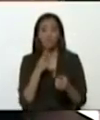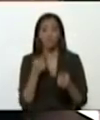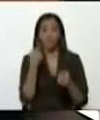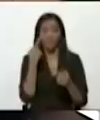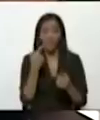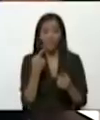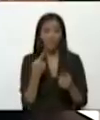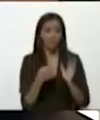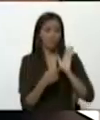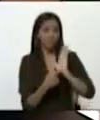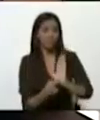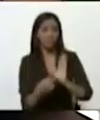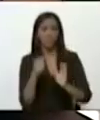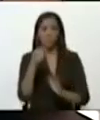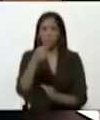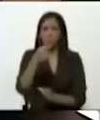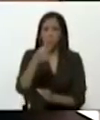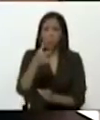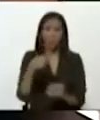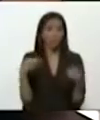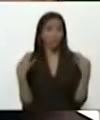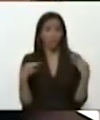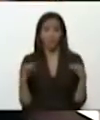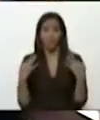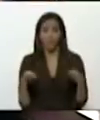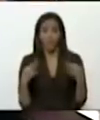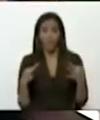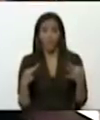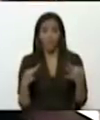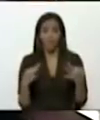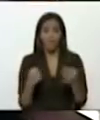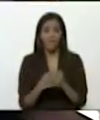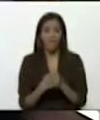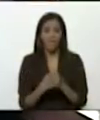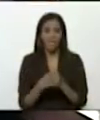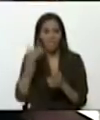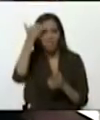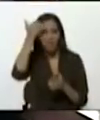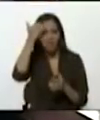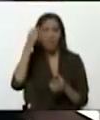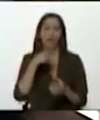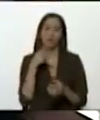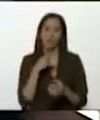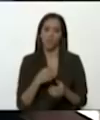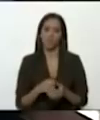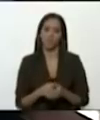poco normales y psicópatas de la política.